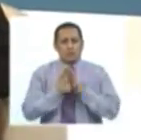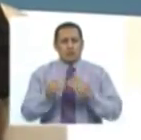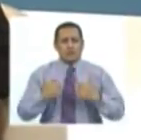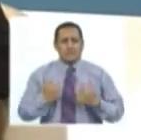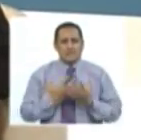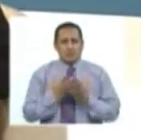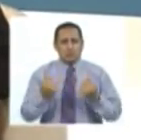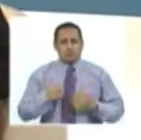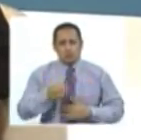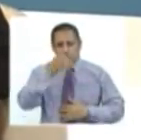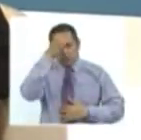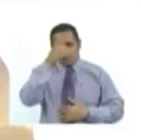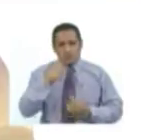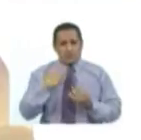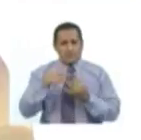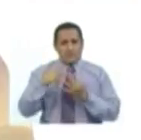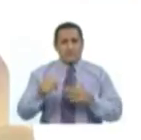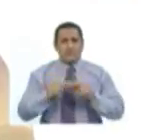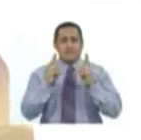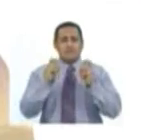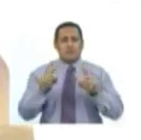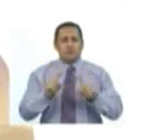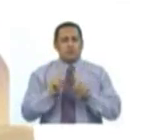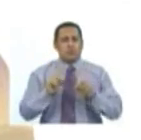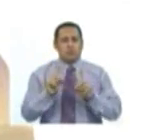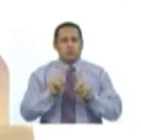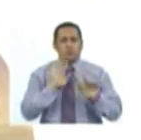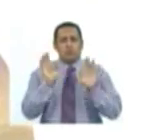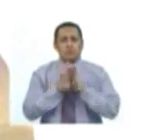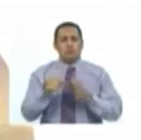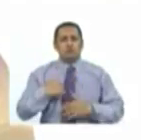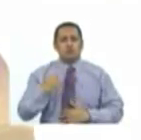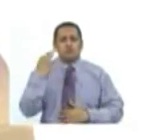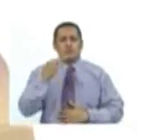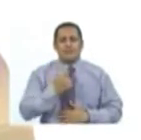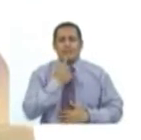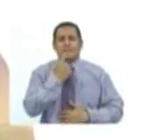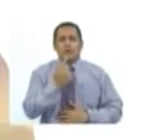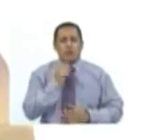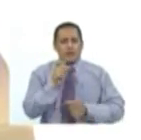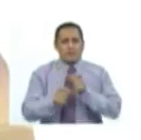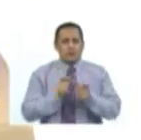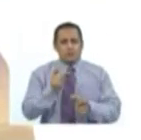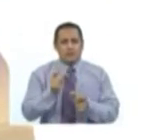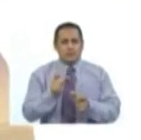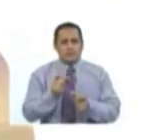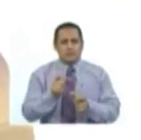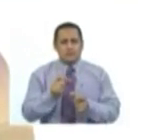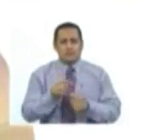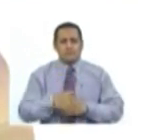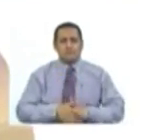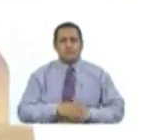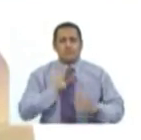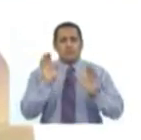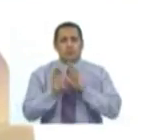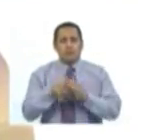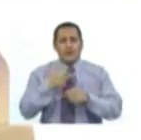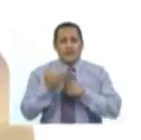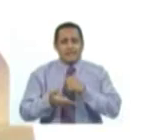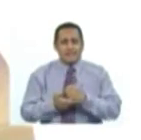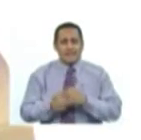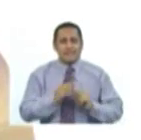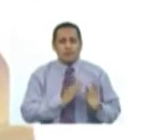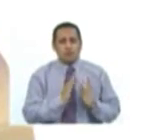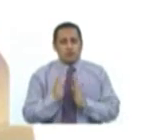mucho conocimiento del tema. No, yo siempre le digo a mis alumnos que las garantías del